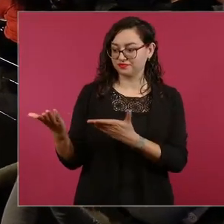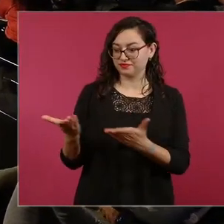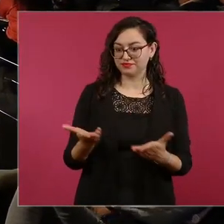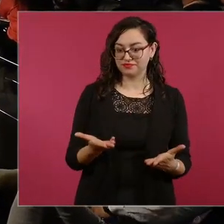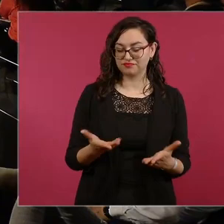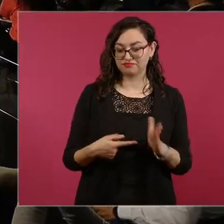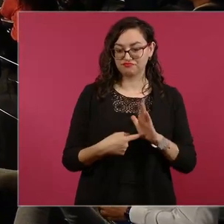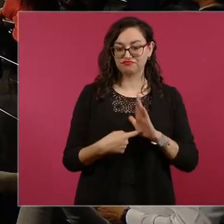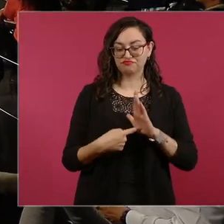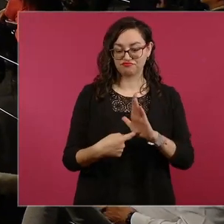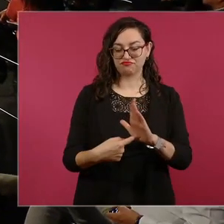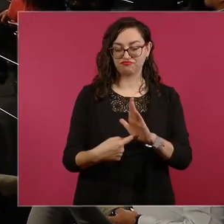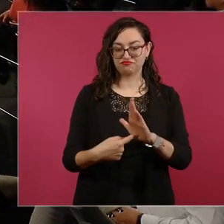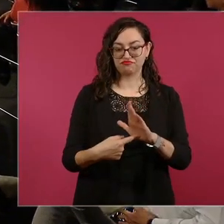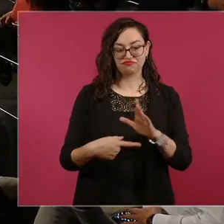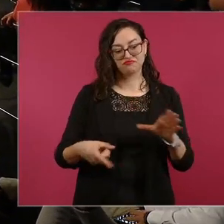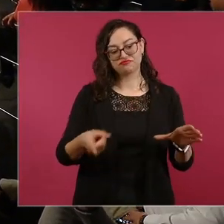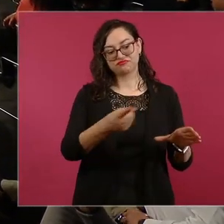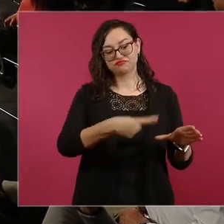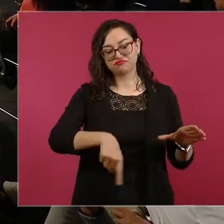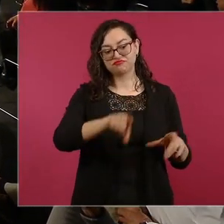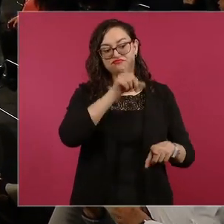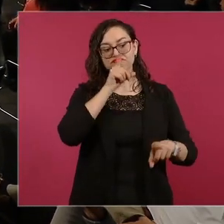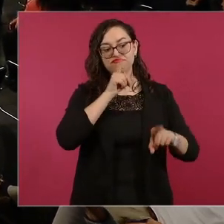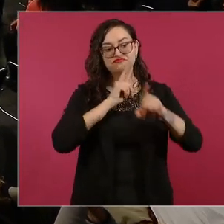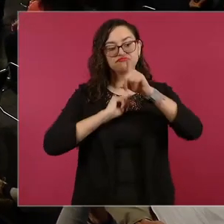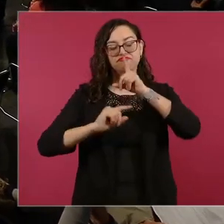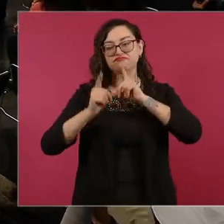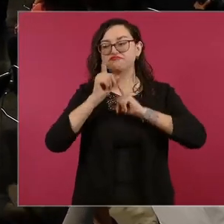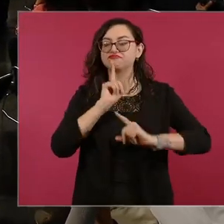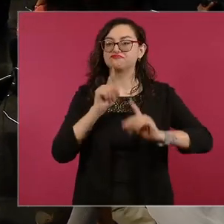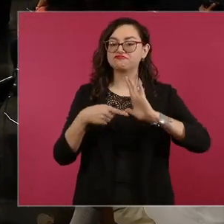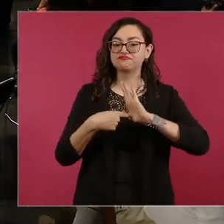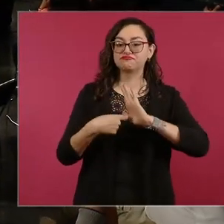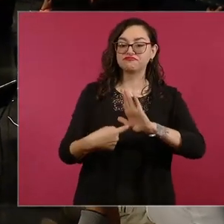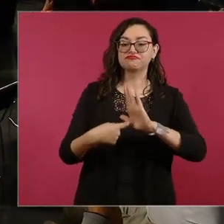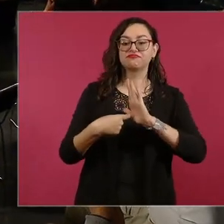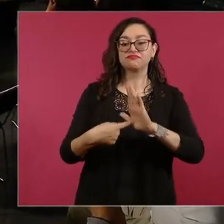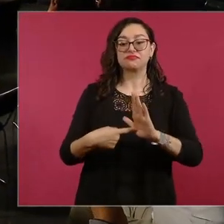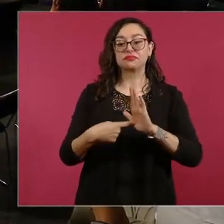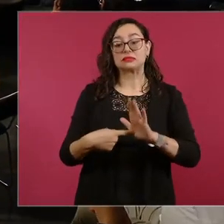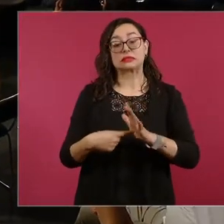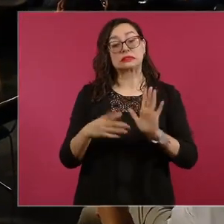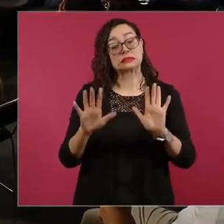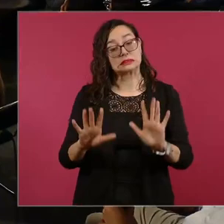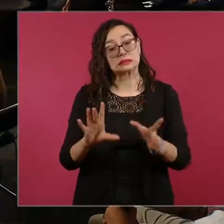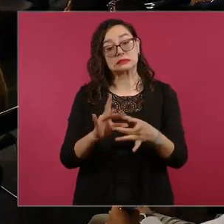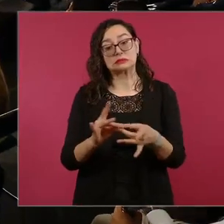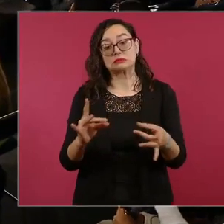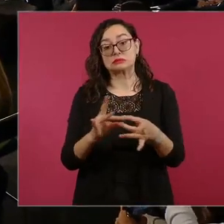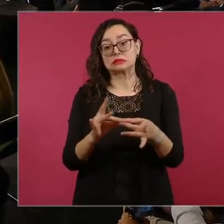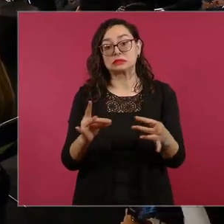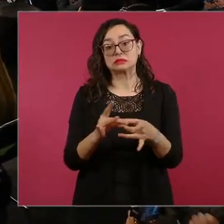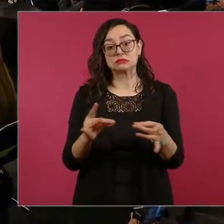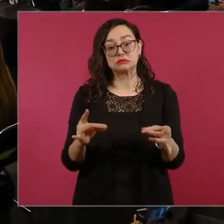que desde luego siempre aclaramos. Es una pequeña síntesis,